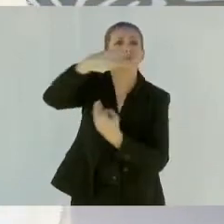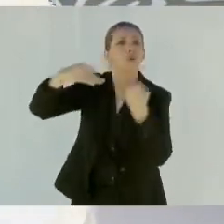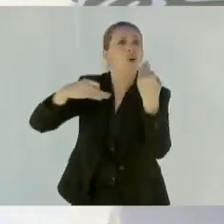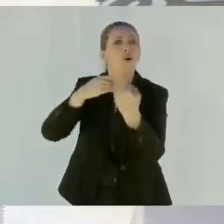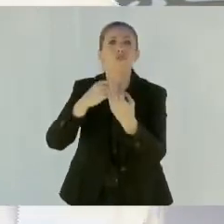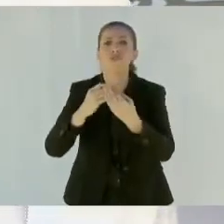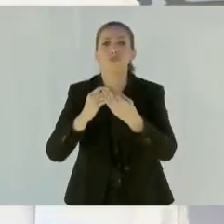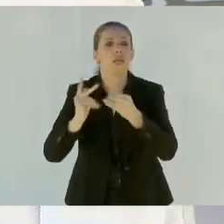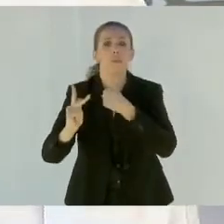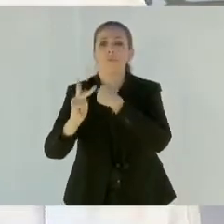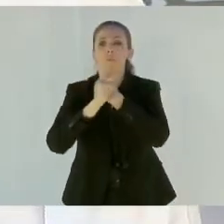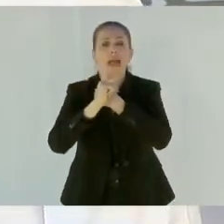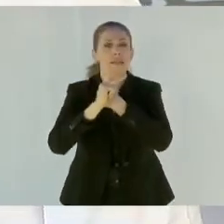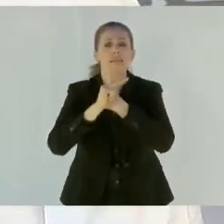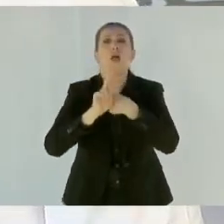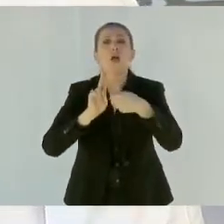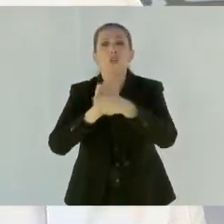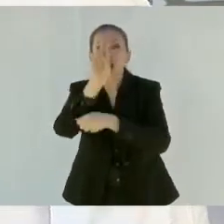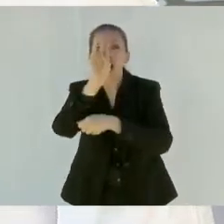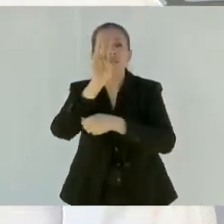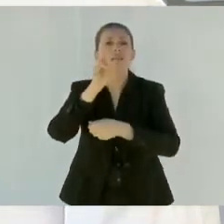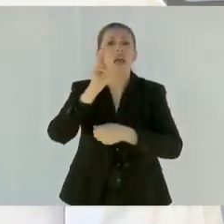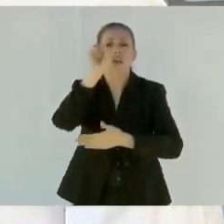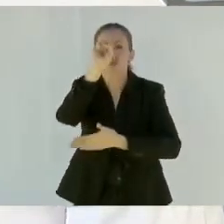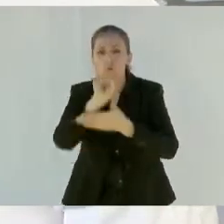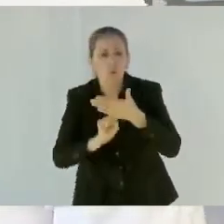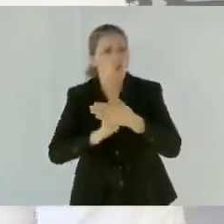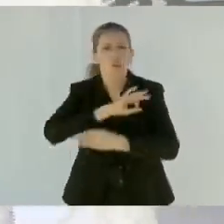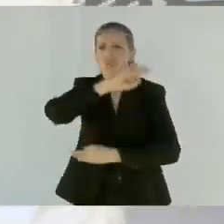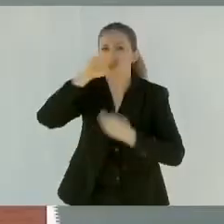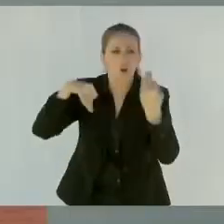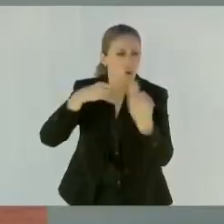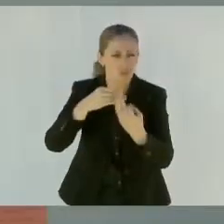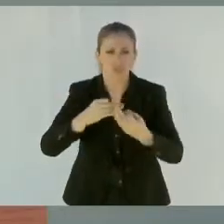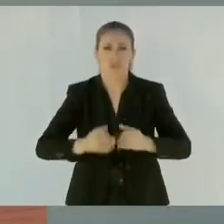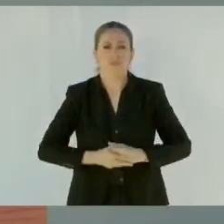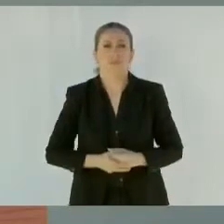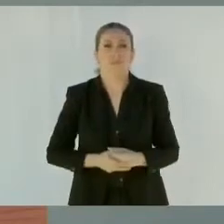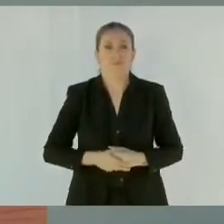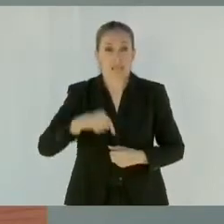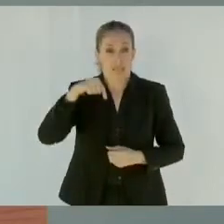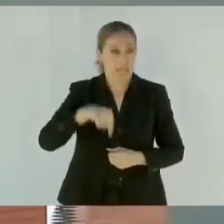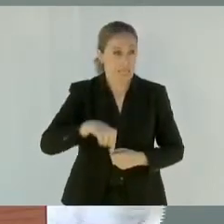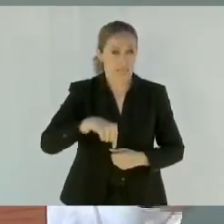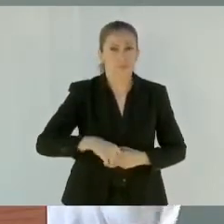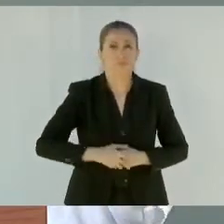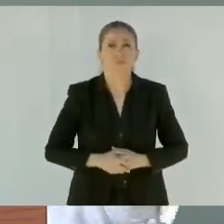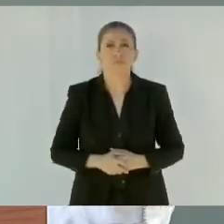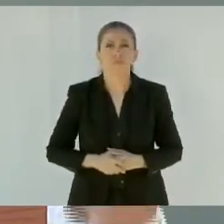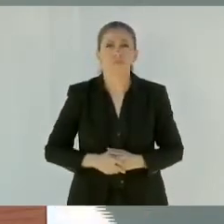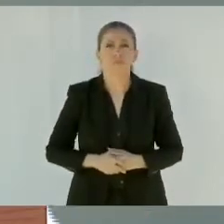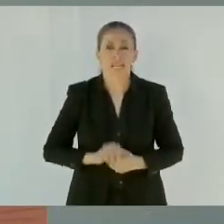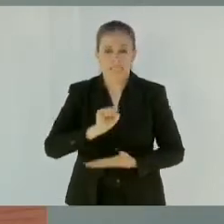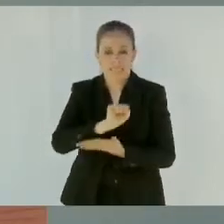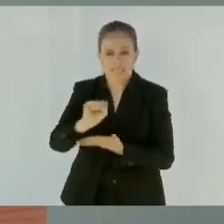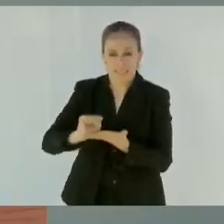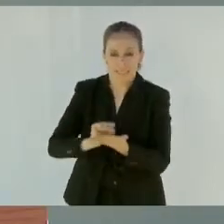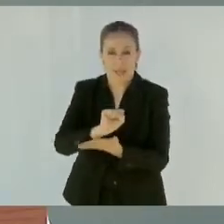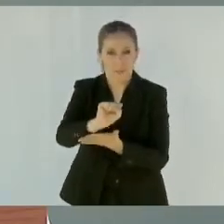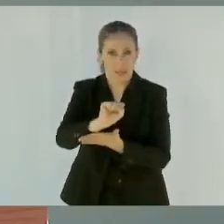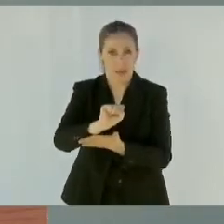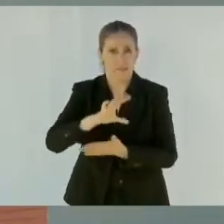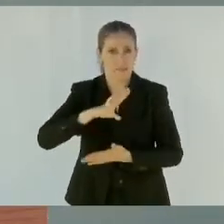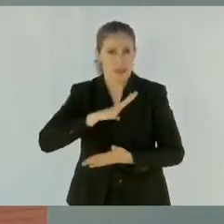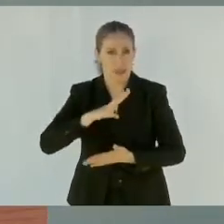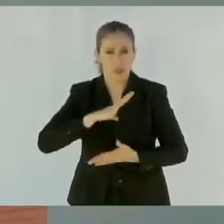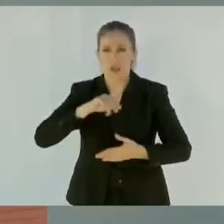Aquí en Sabinas hay 55 jóvenes que están recibiendo un salario